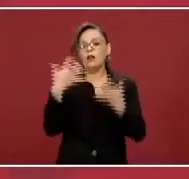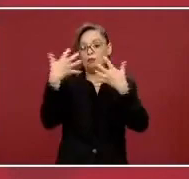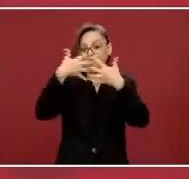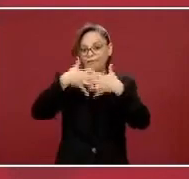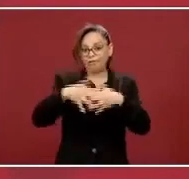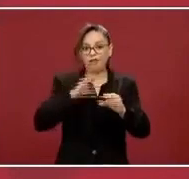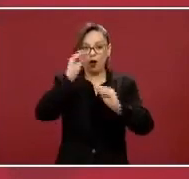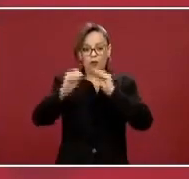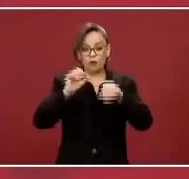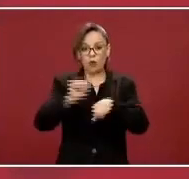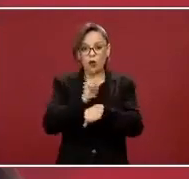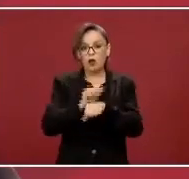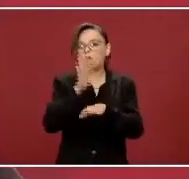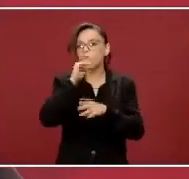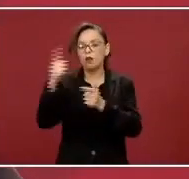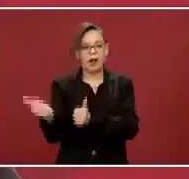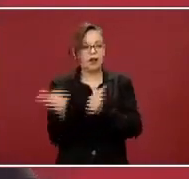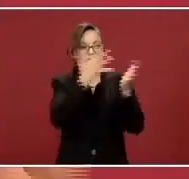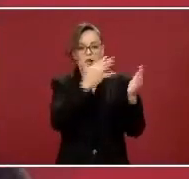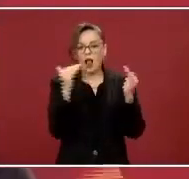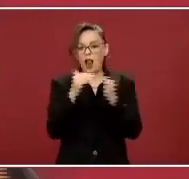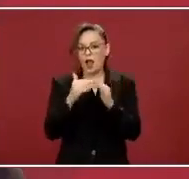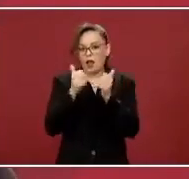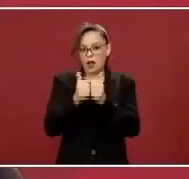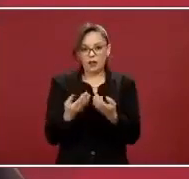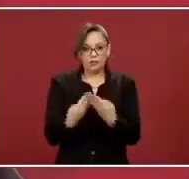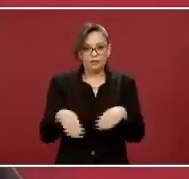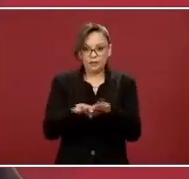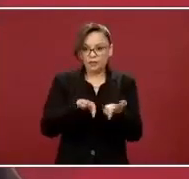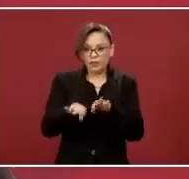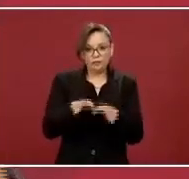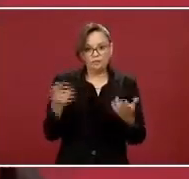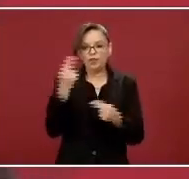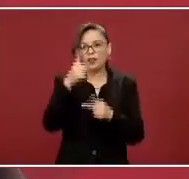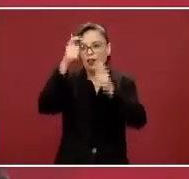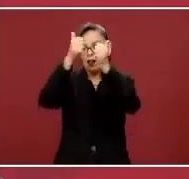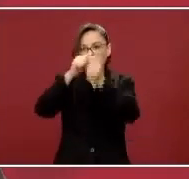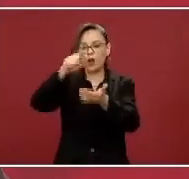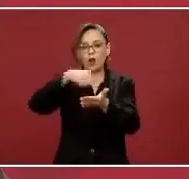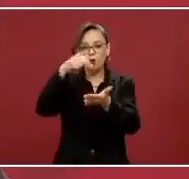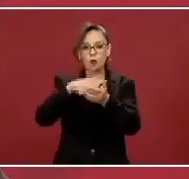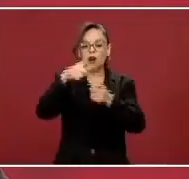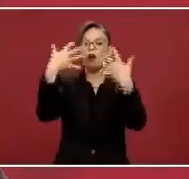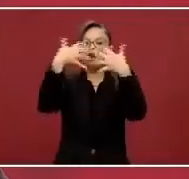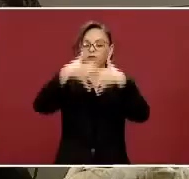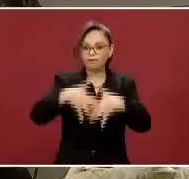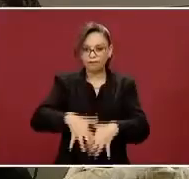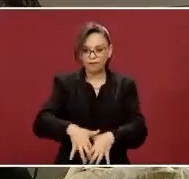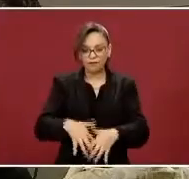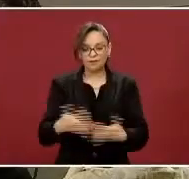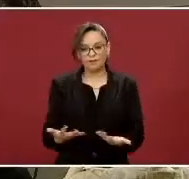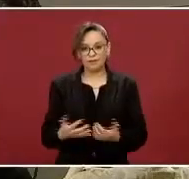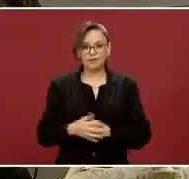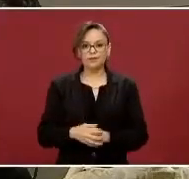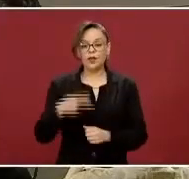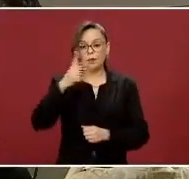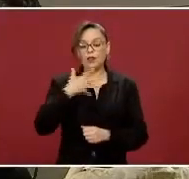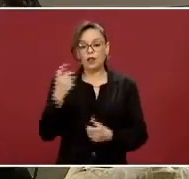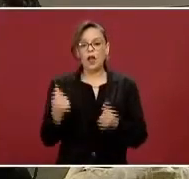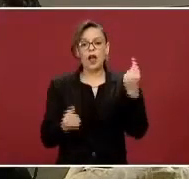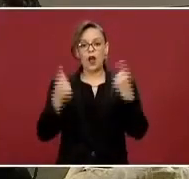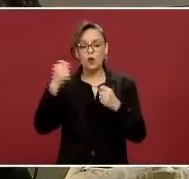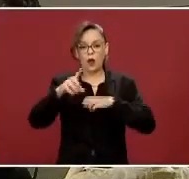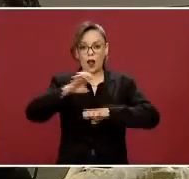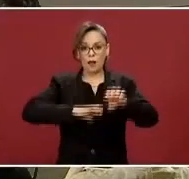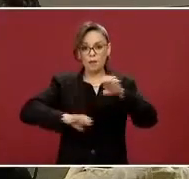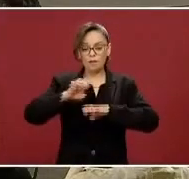hace en una planta de producción y no se puede llevar a la casa. Pero algunas compañías, no pocas, empezaron a tomar estas disposiciones.